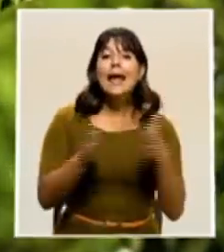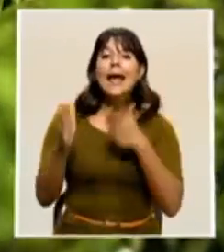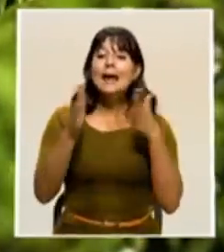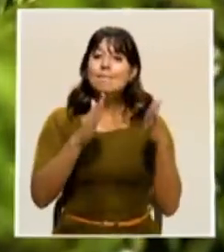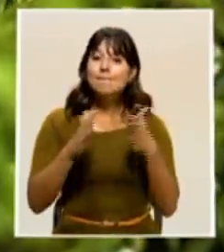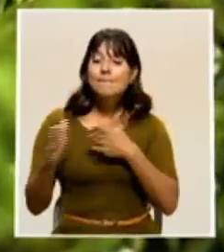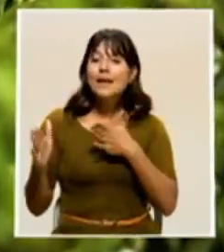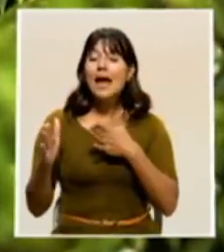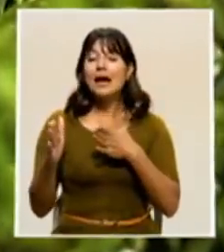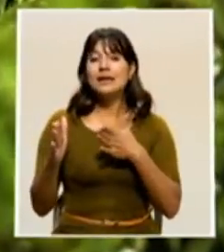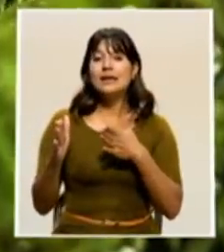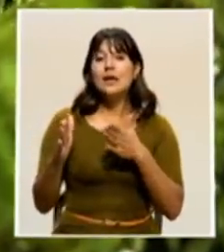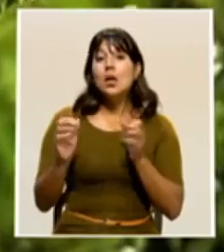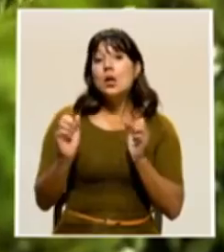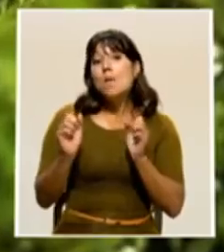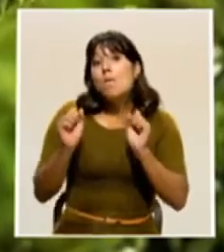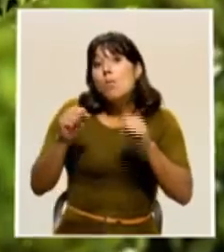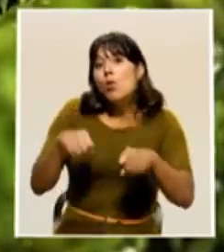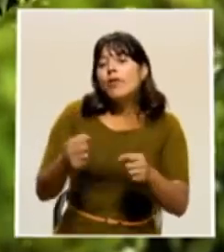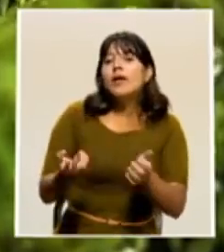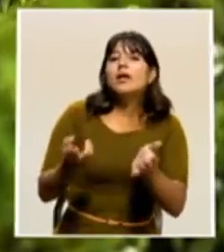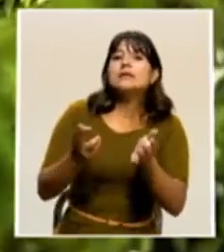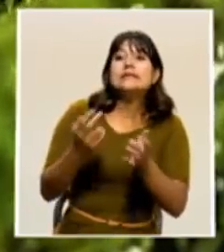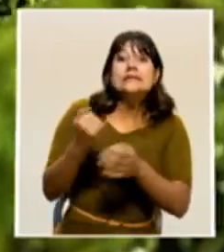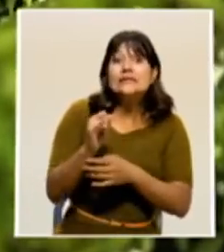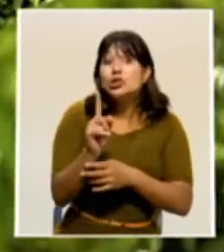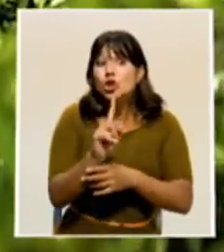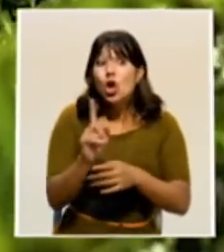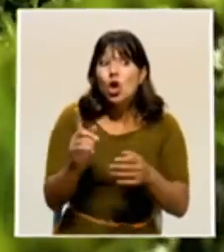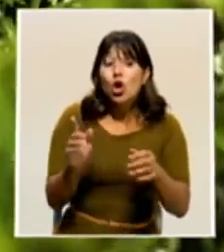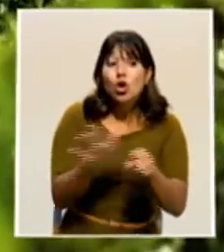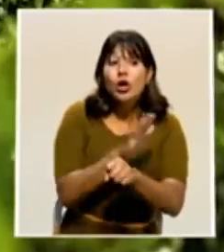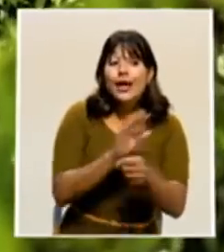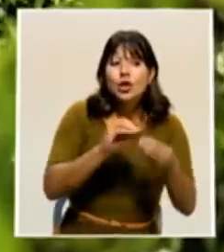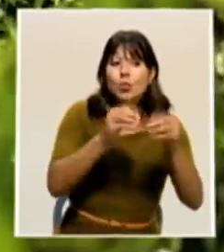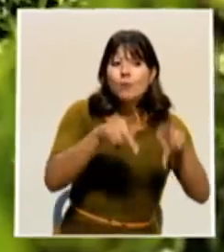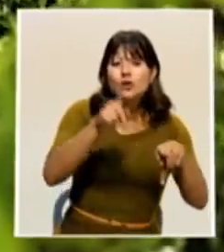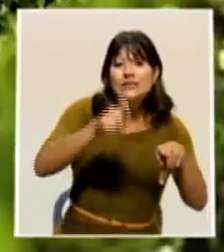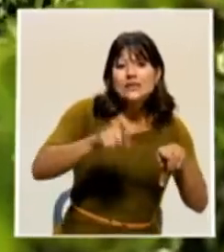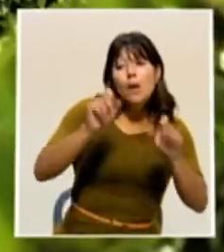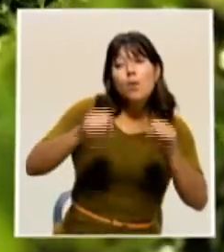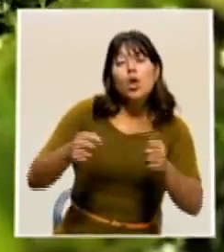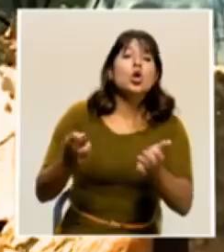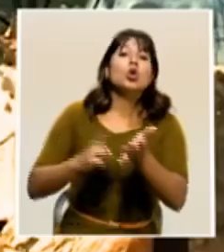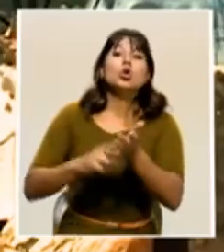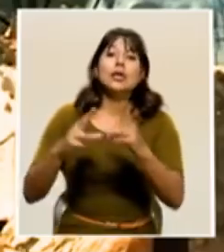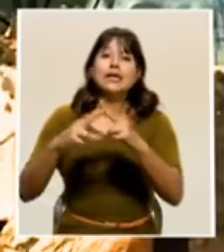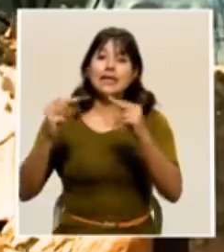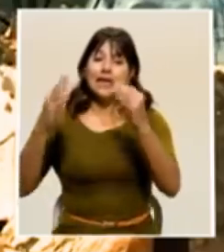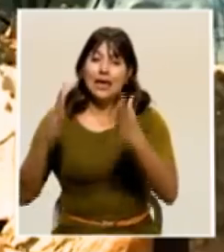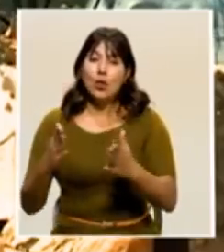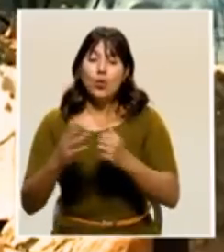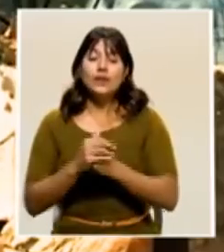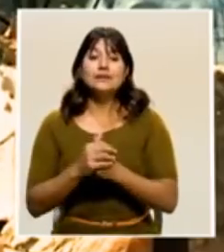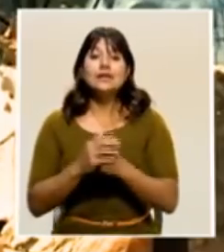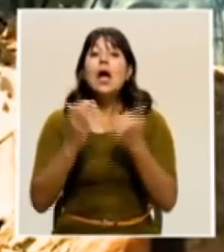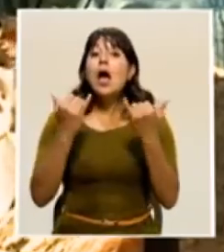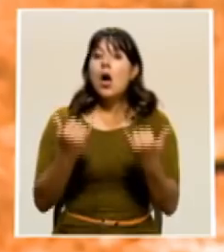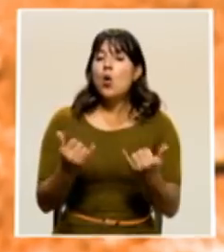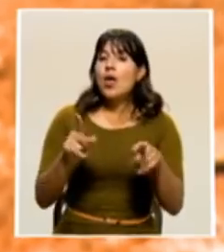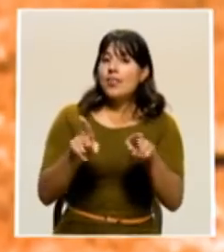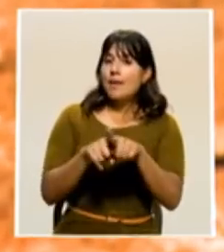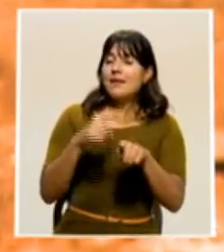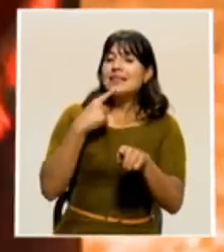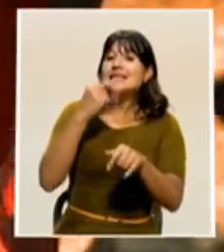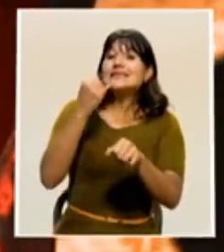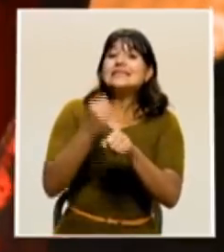sería la mano de obra nicaragüense. Por su parte, la jefa de asuntos jurídicos de esta institución manifestó que la mano